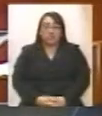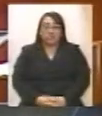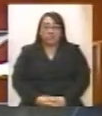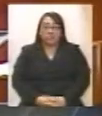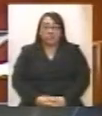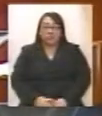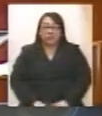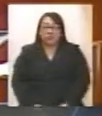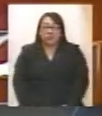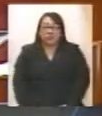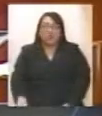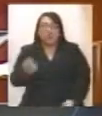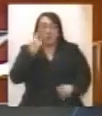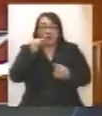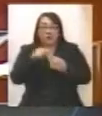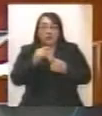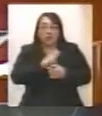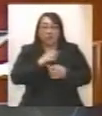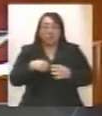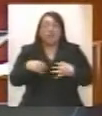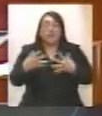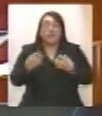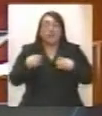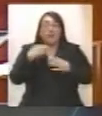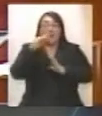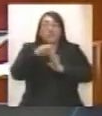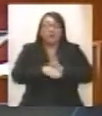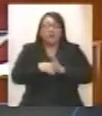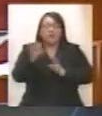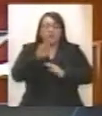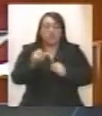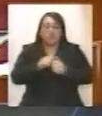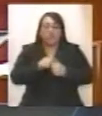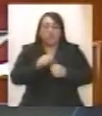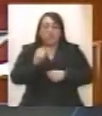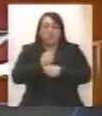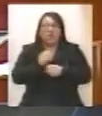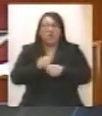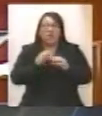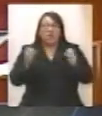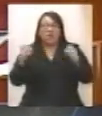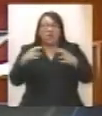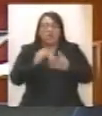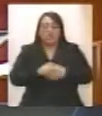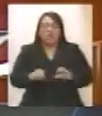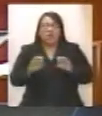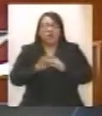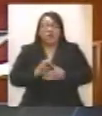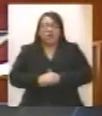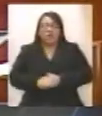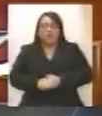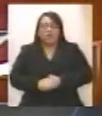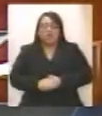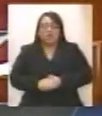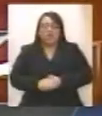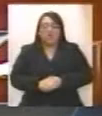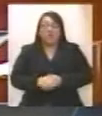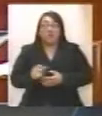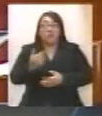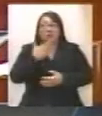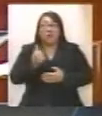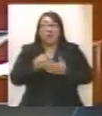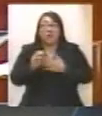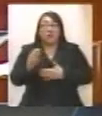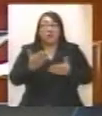es un objetivo del gobierno obtener menores tarifas con una generación eléctrica más eficiente y mejor calidad